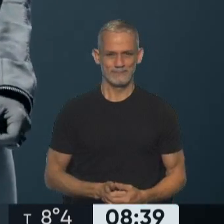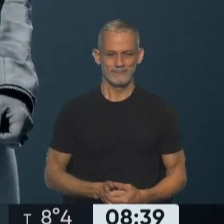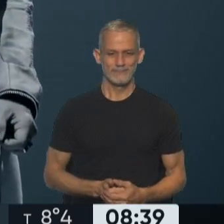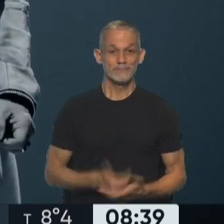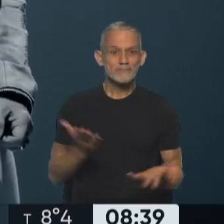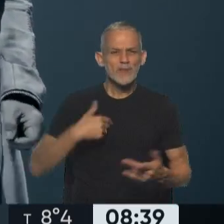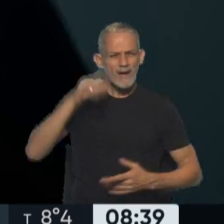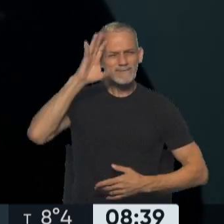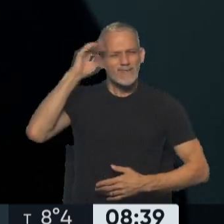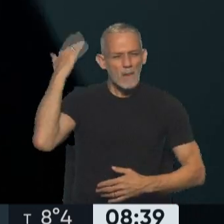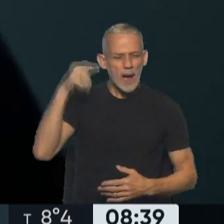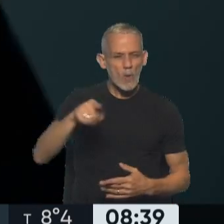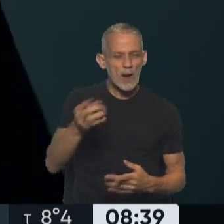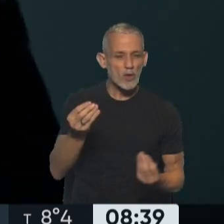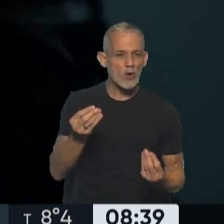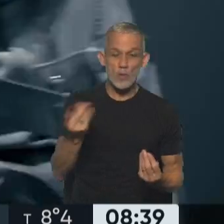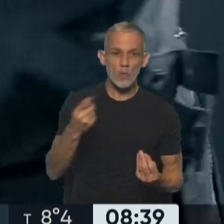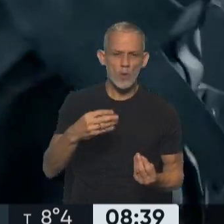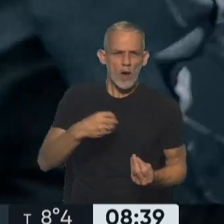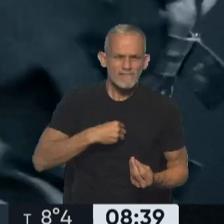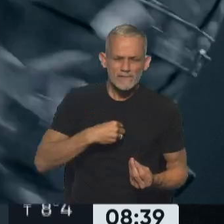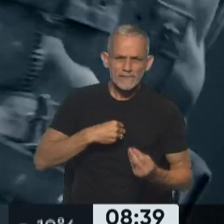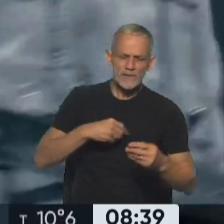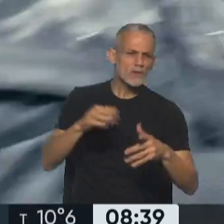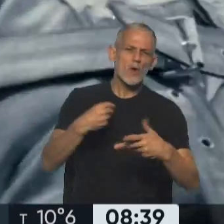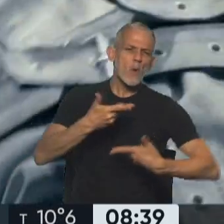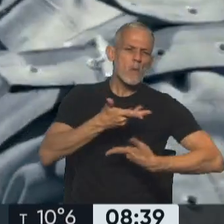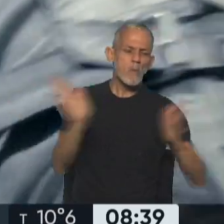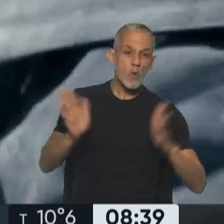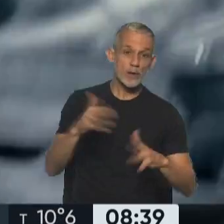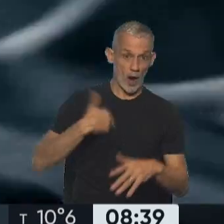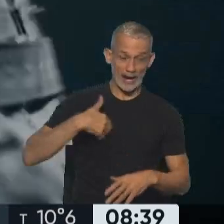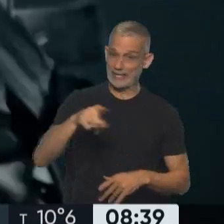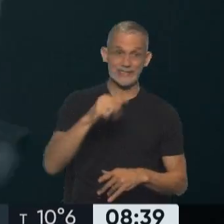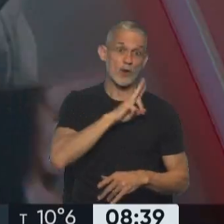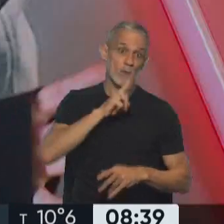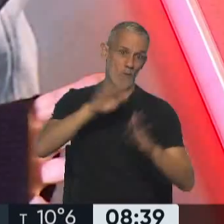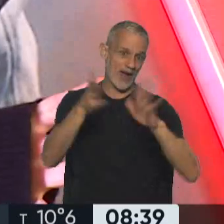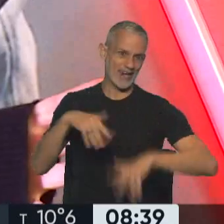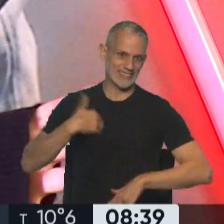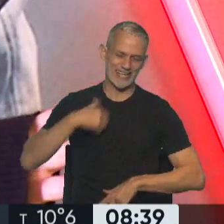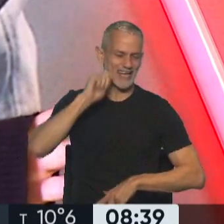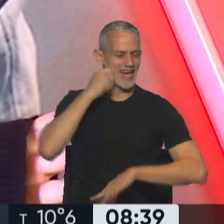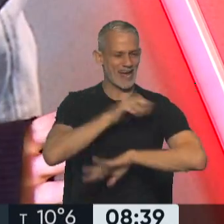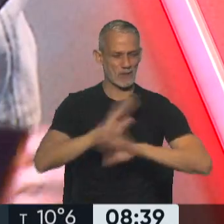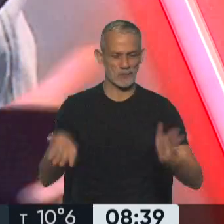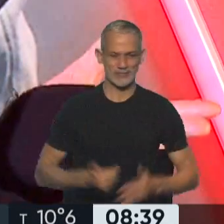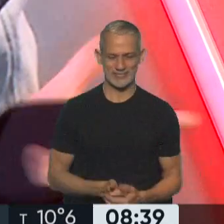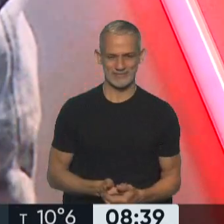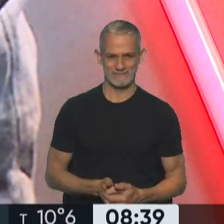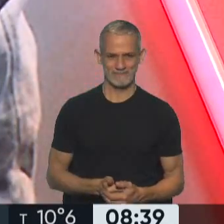Dice que recuerda que es un público fantástico y sobre todo las mujeres argentinas son hermosas. Most beautiful girls.